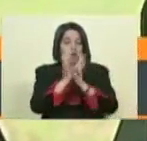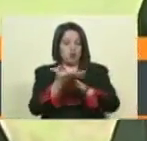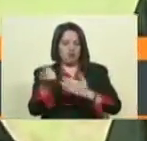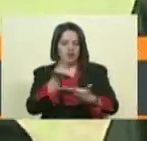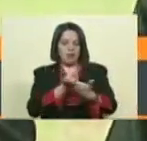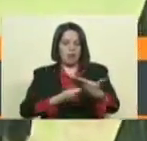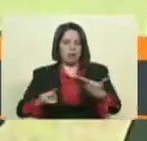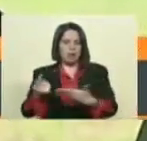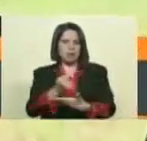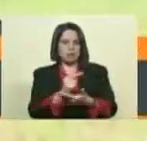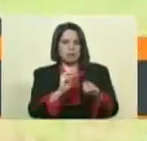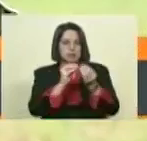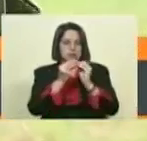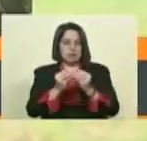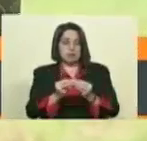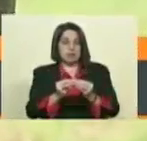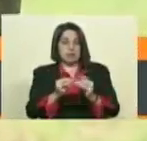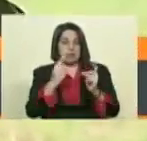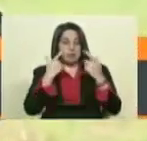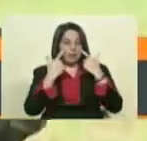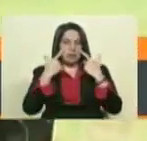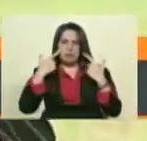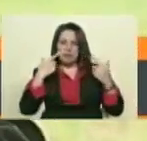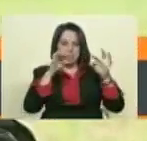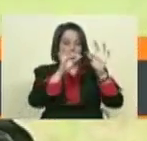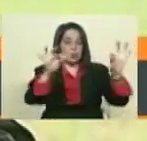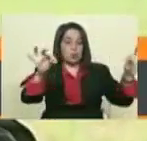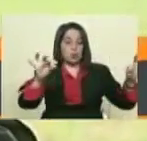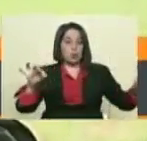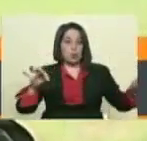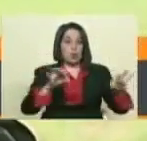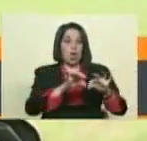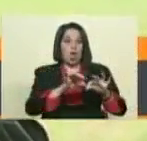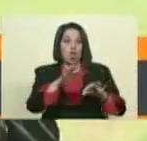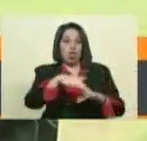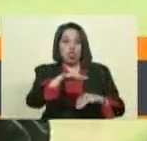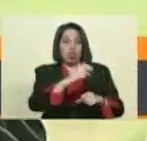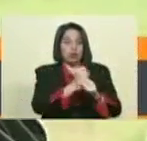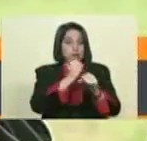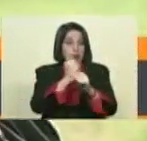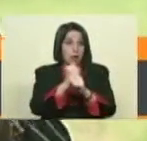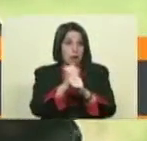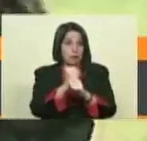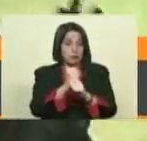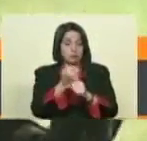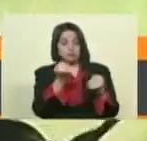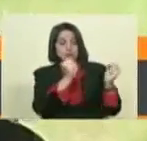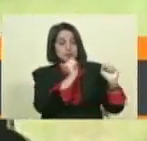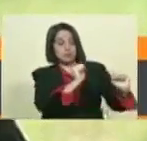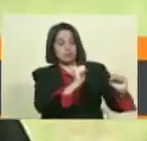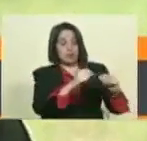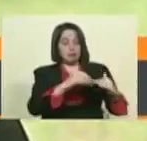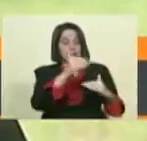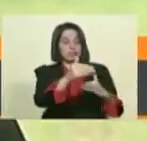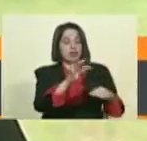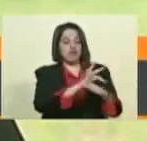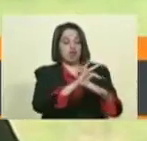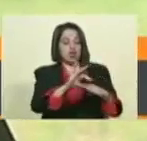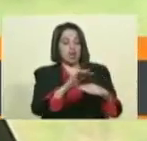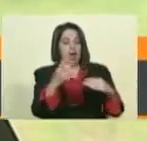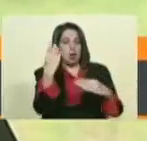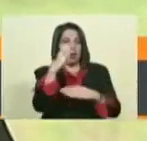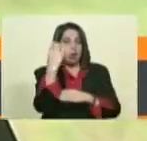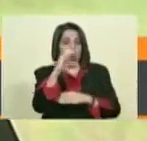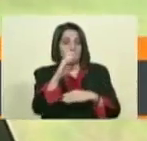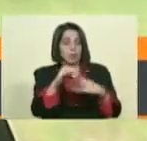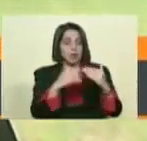cuya misión es delimitar el límite de donde se está trabajando para evitar pasarse a la